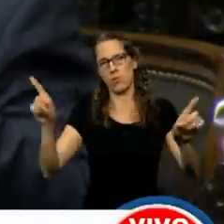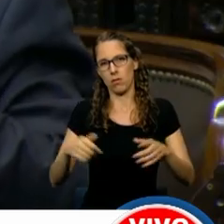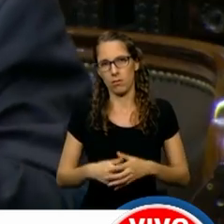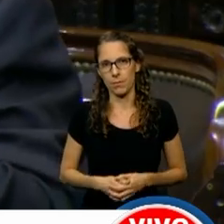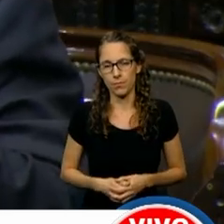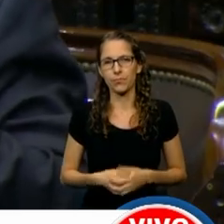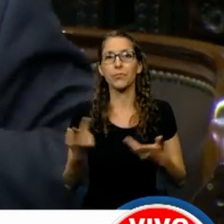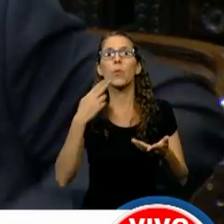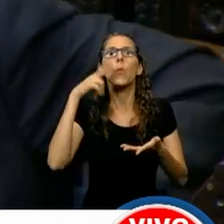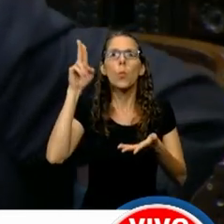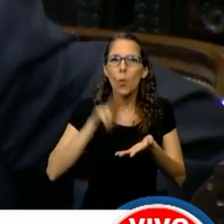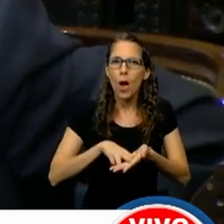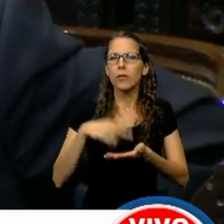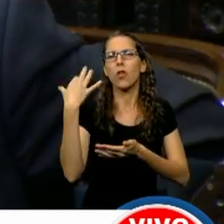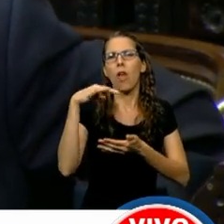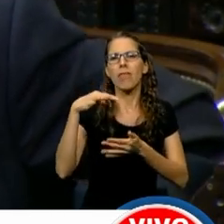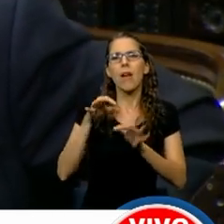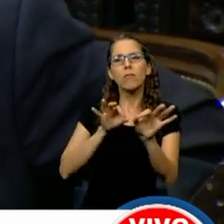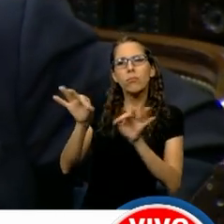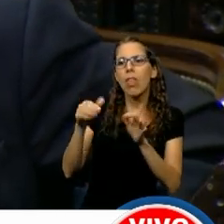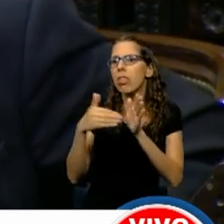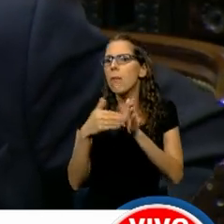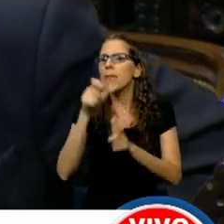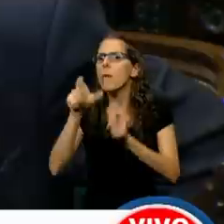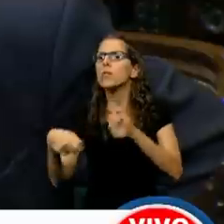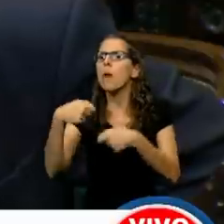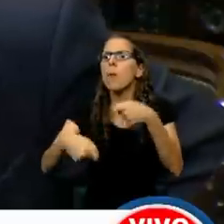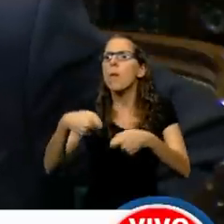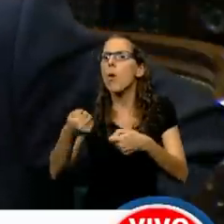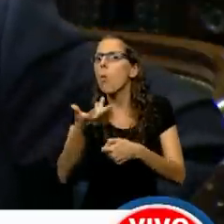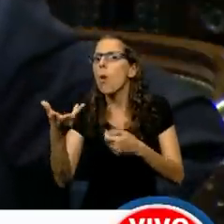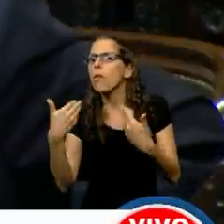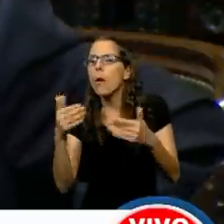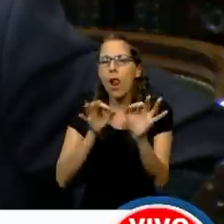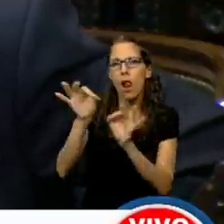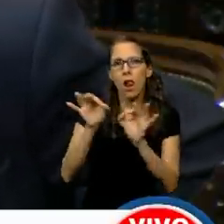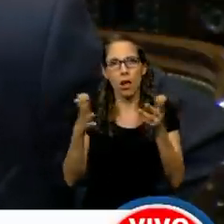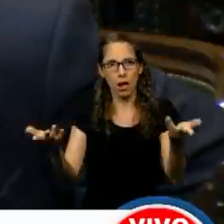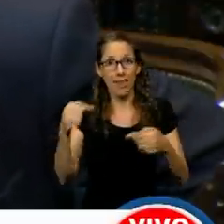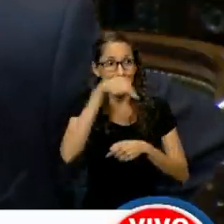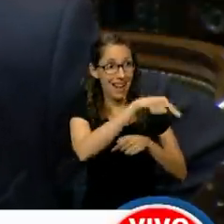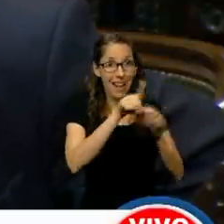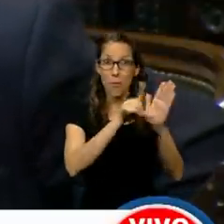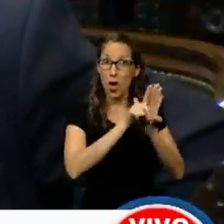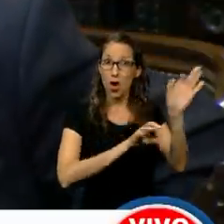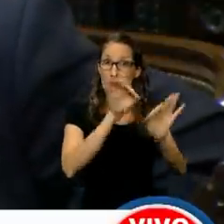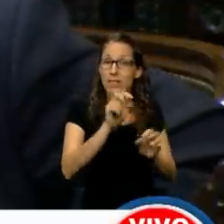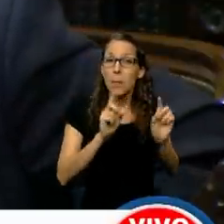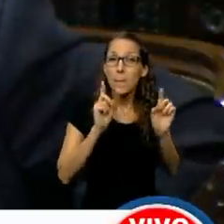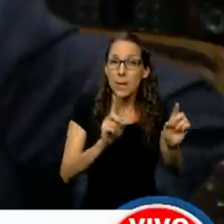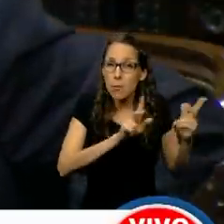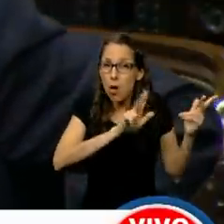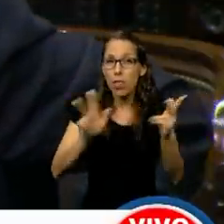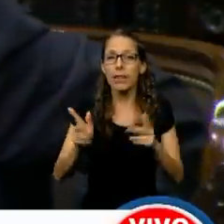tener o seguir un criterio de la capacidad contributiva en este mismo proyecto de ley se dice que él se suspendió se va a